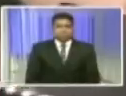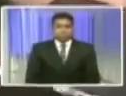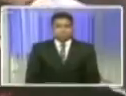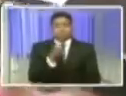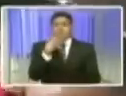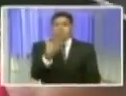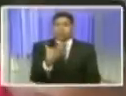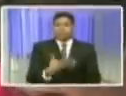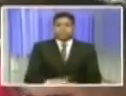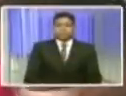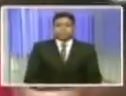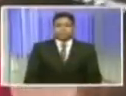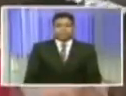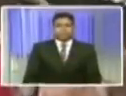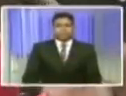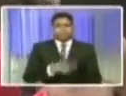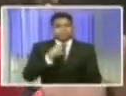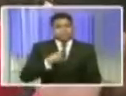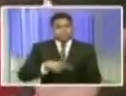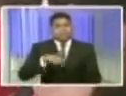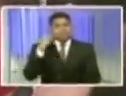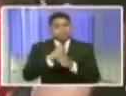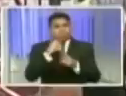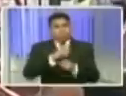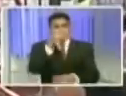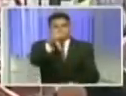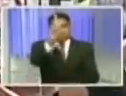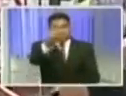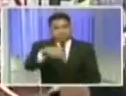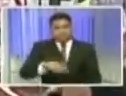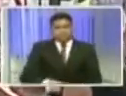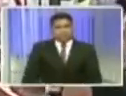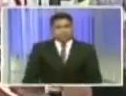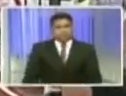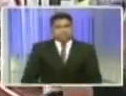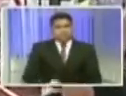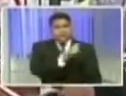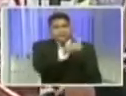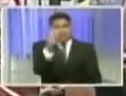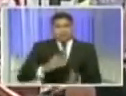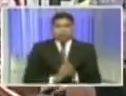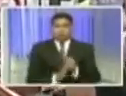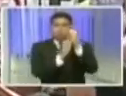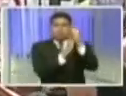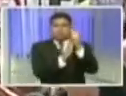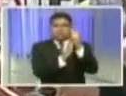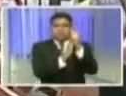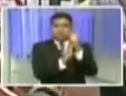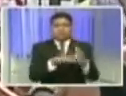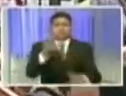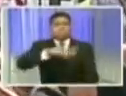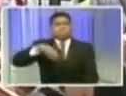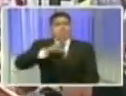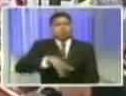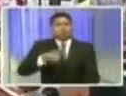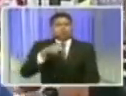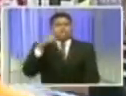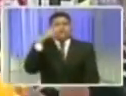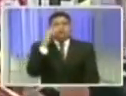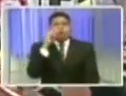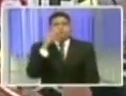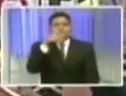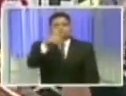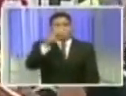Bueno, esa tarea también se las dejo a ustedes, a los dirigentes, al Potro Álvarez. ¿Dónde está el Potro Álvarez y qué está haciendo el